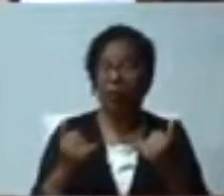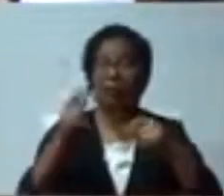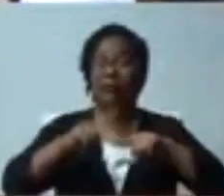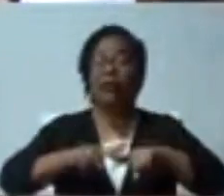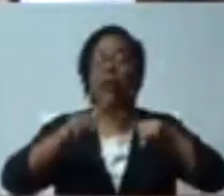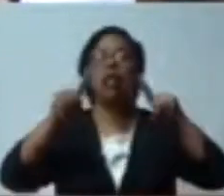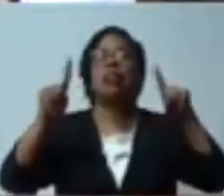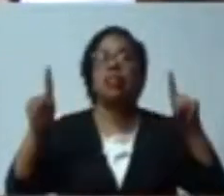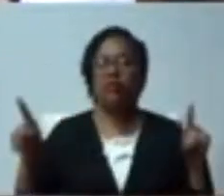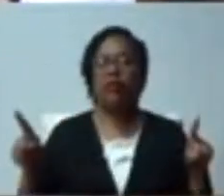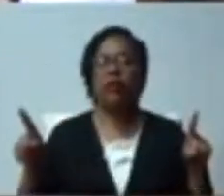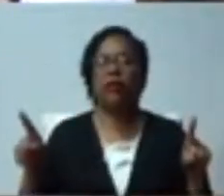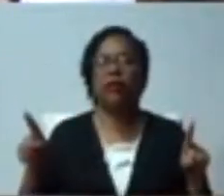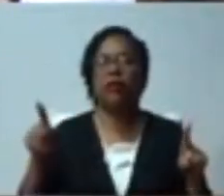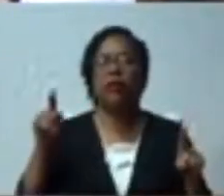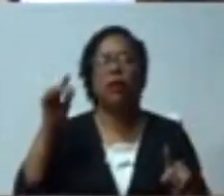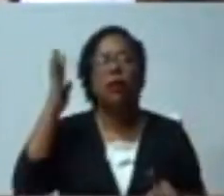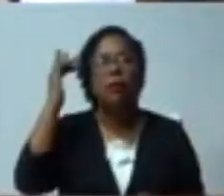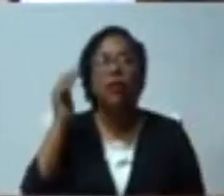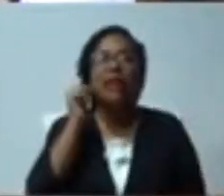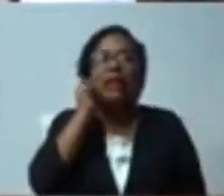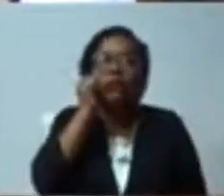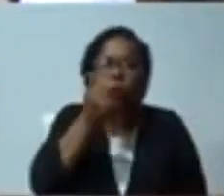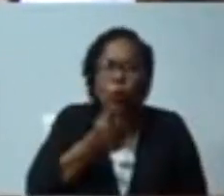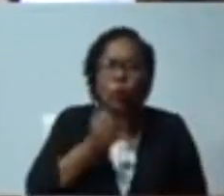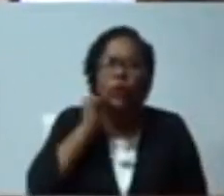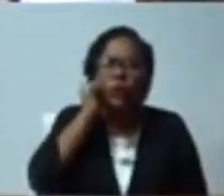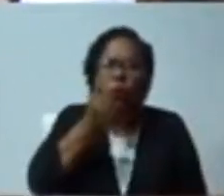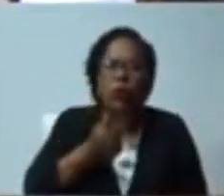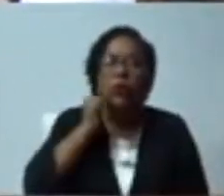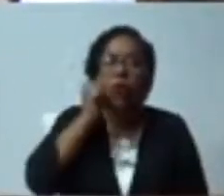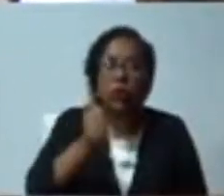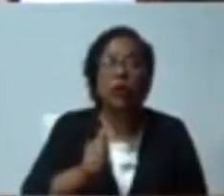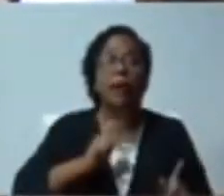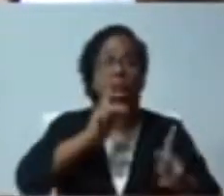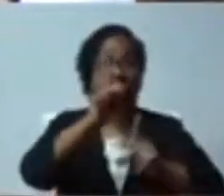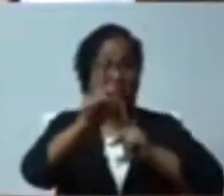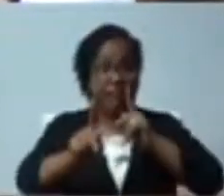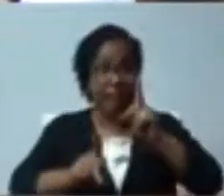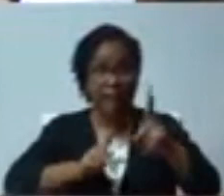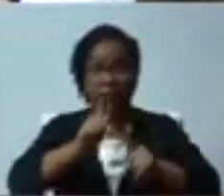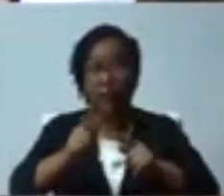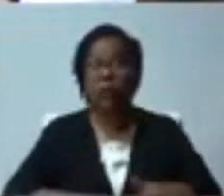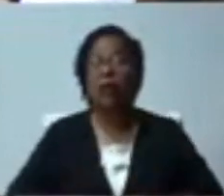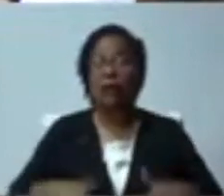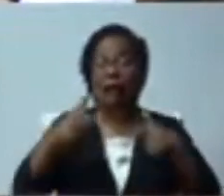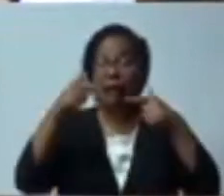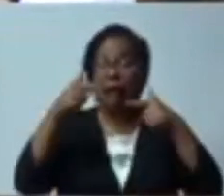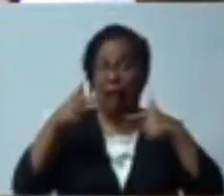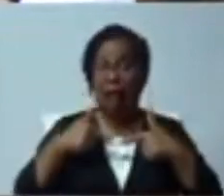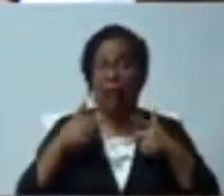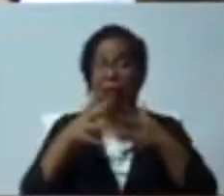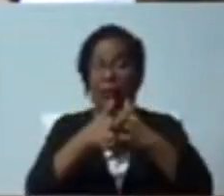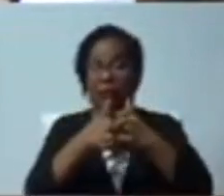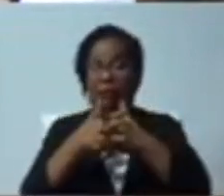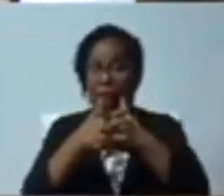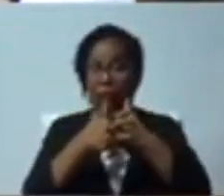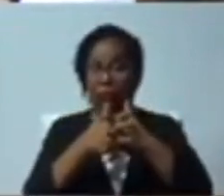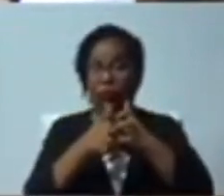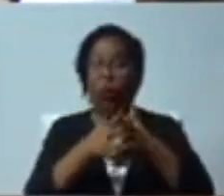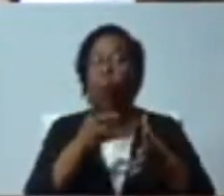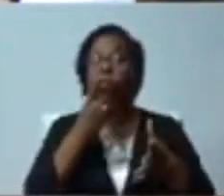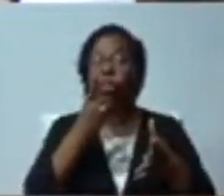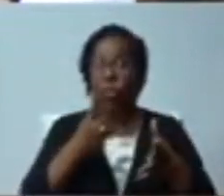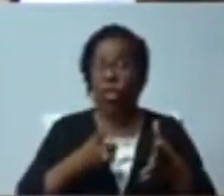Todos los días, los dominicanos que residen, sobre todo en Estados Unidos, que es donde más tenemos,